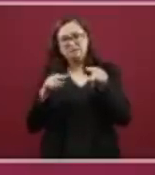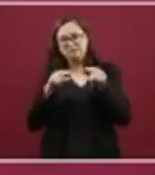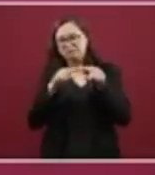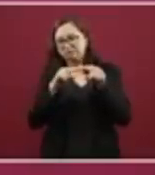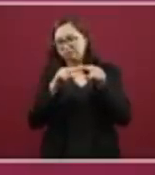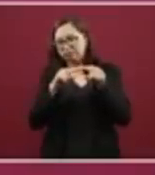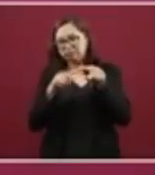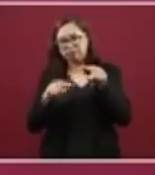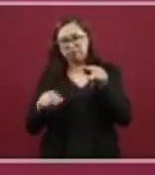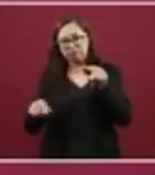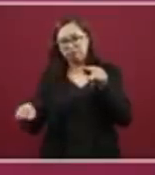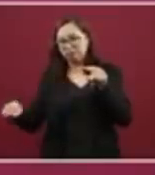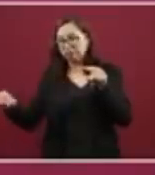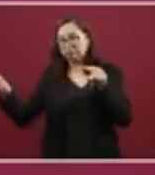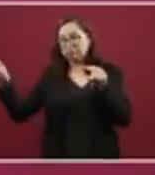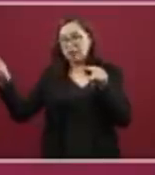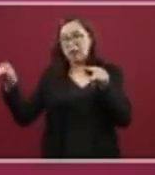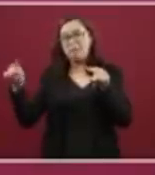y Valladolid.